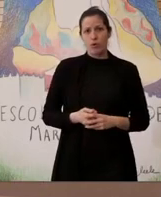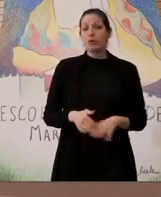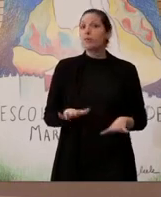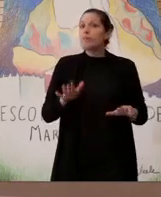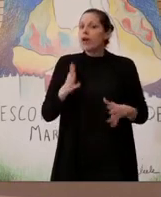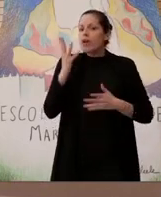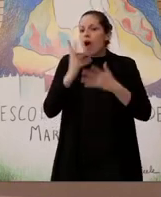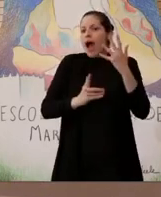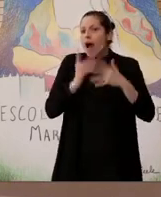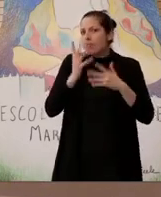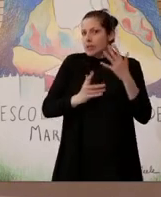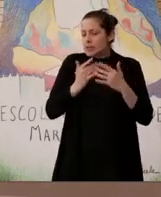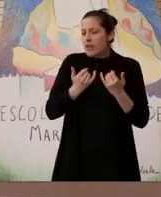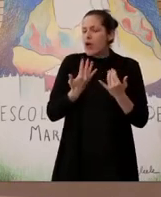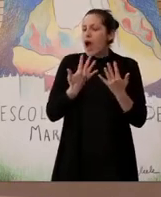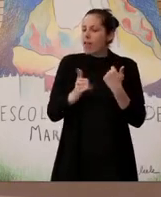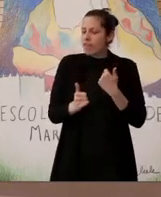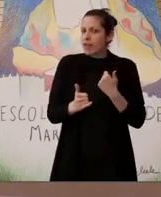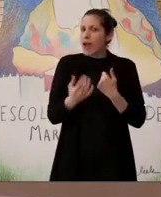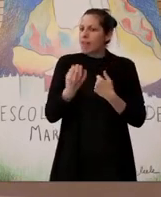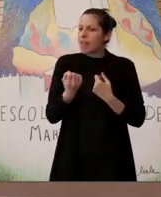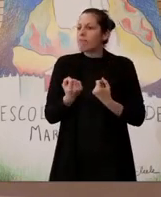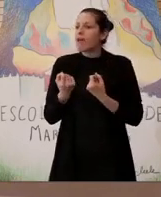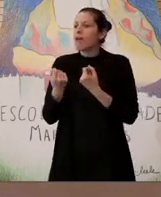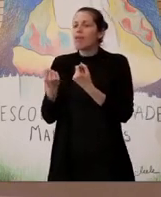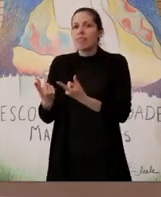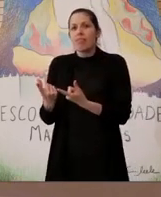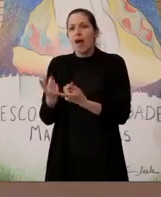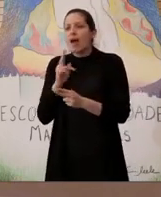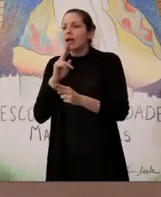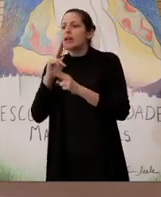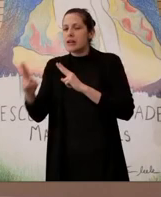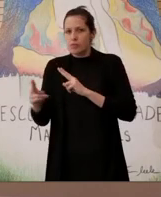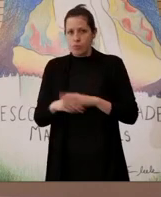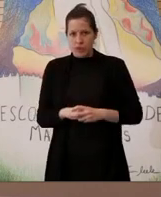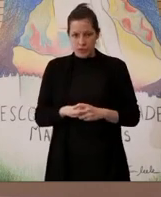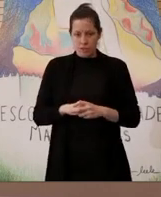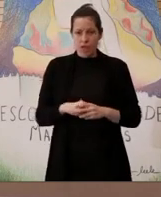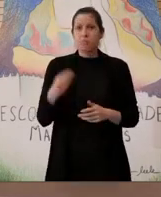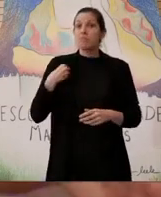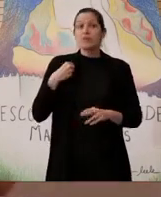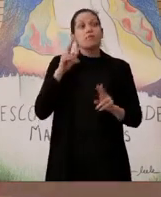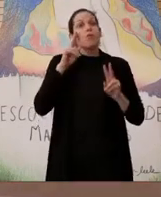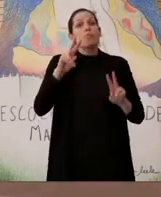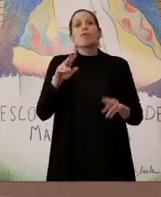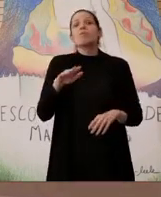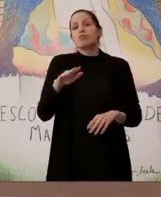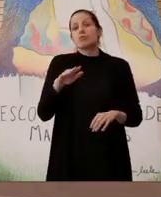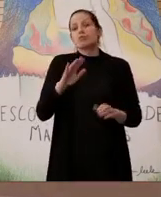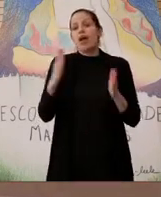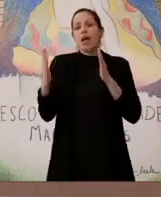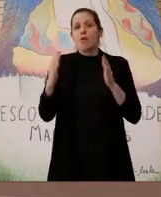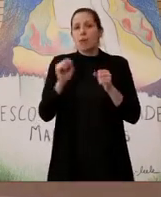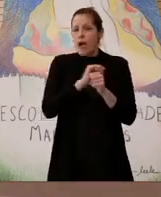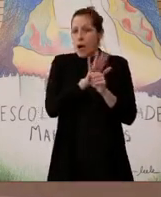o espacio de respuesta política inmediato veus en la pandemia ves en las grandes crisis y recesiones donde